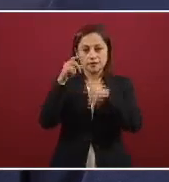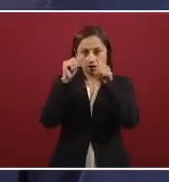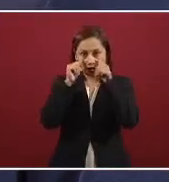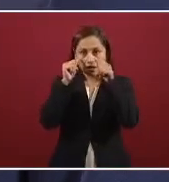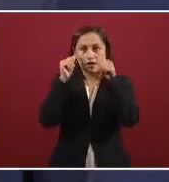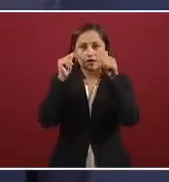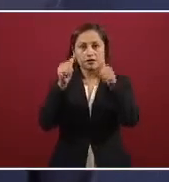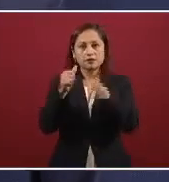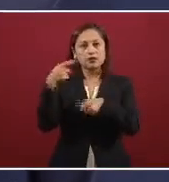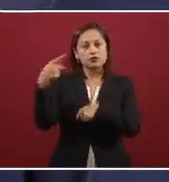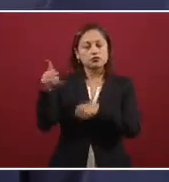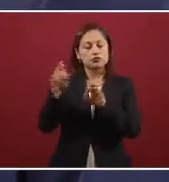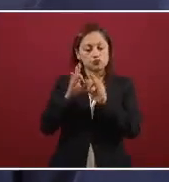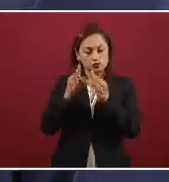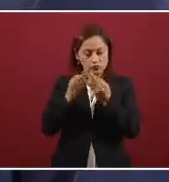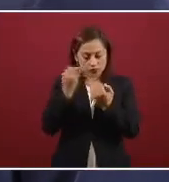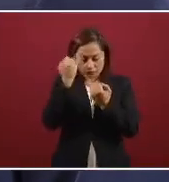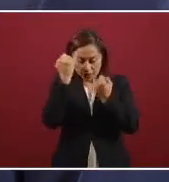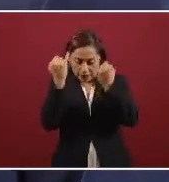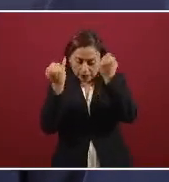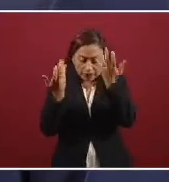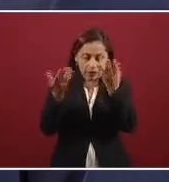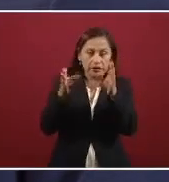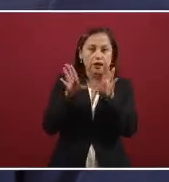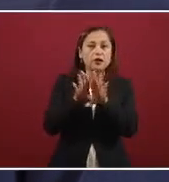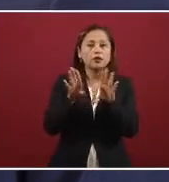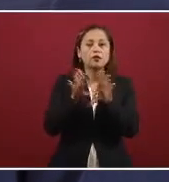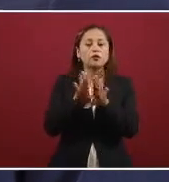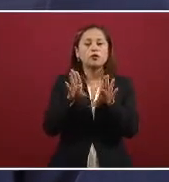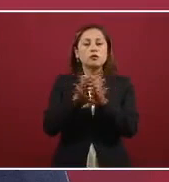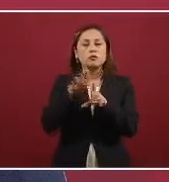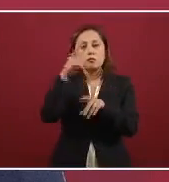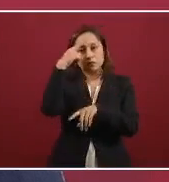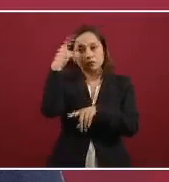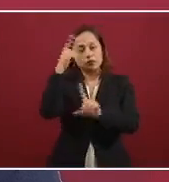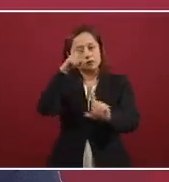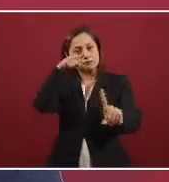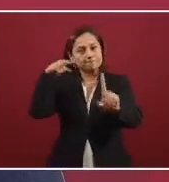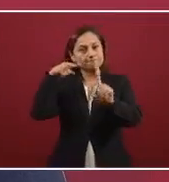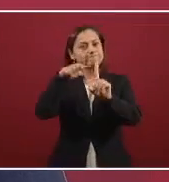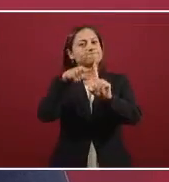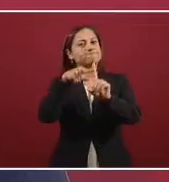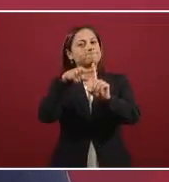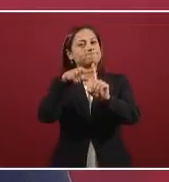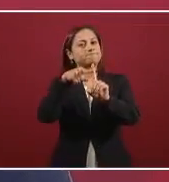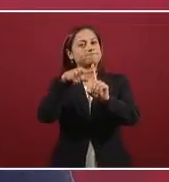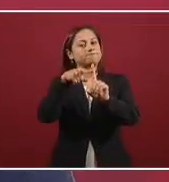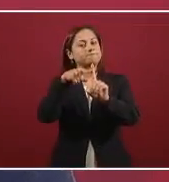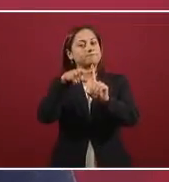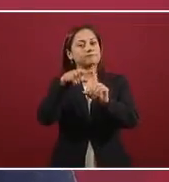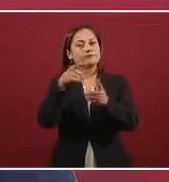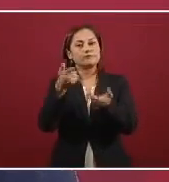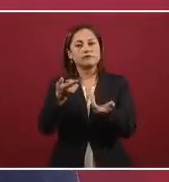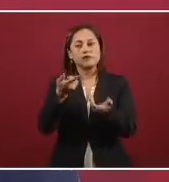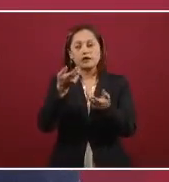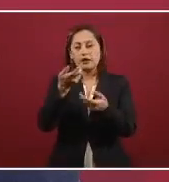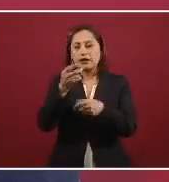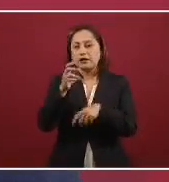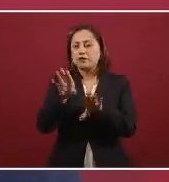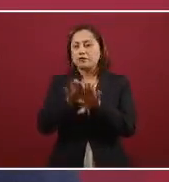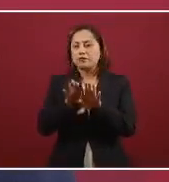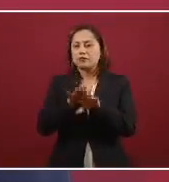una estrategia específica con este propósito, desde la formación hasta